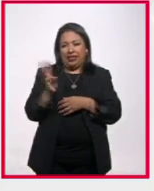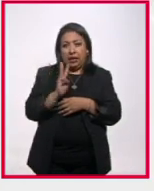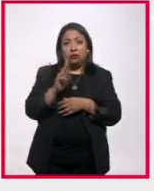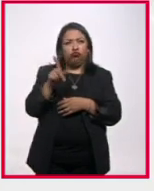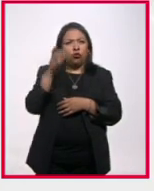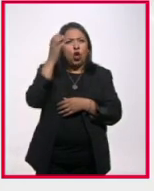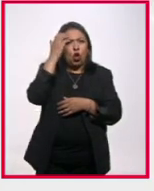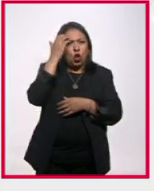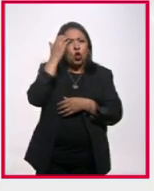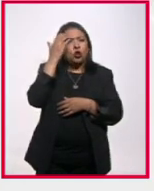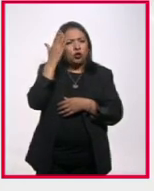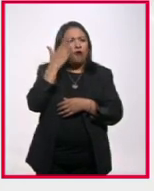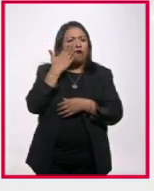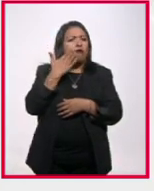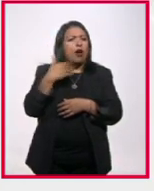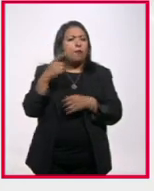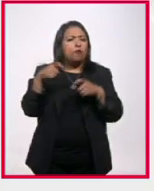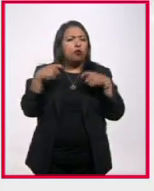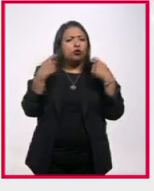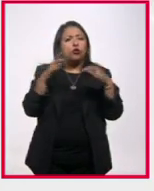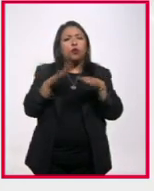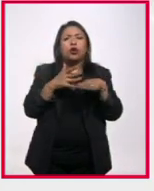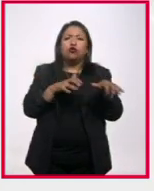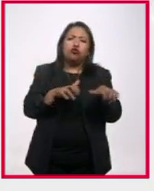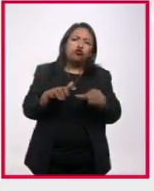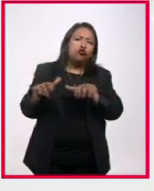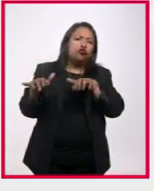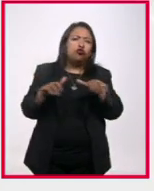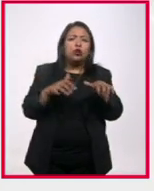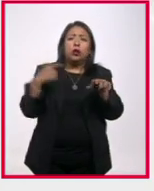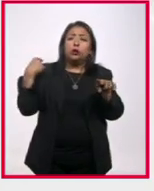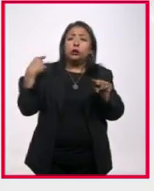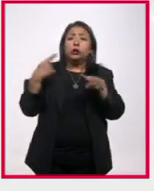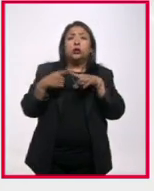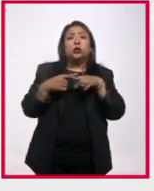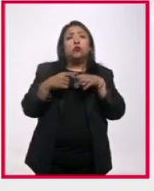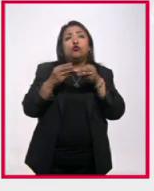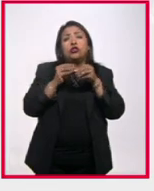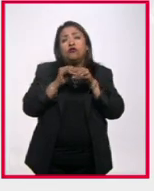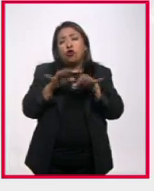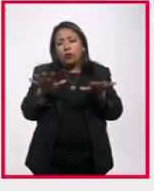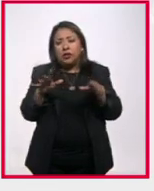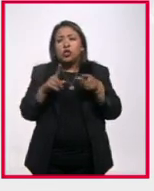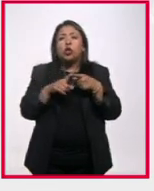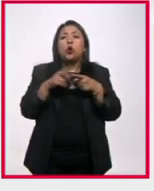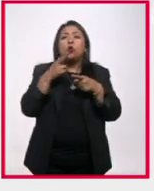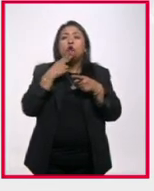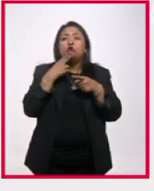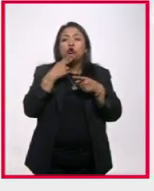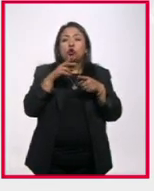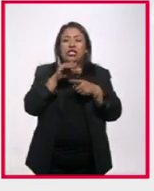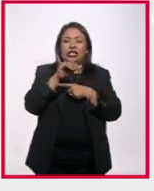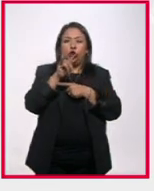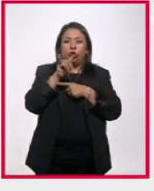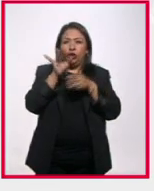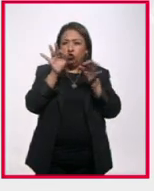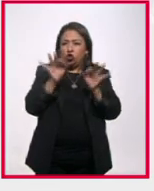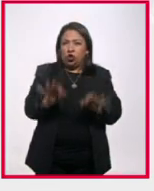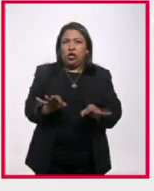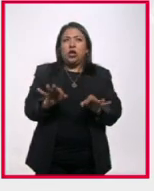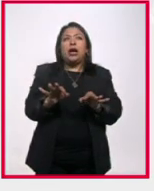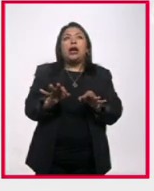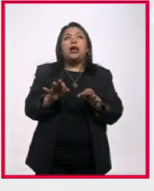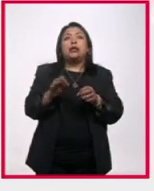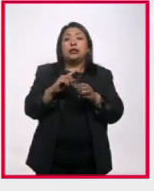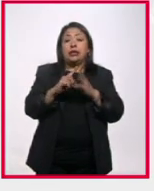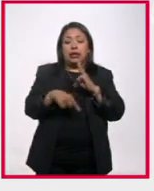muy conocidos, famosos, por sus interpretaciones históricamente informadas. Tocan instrumentos originales. El trío está compuesto